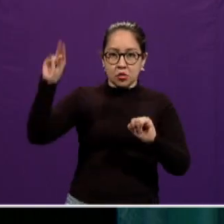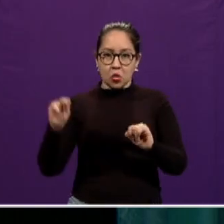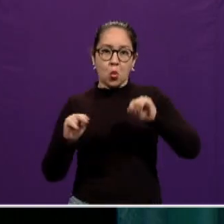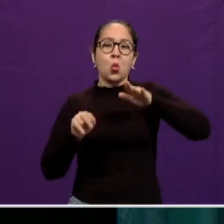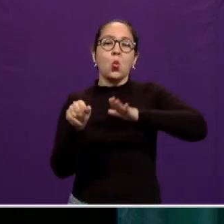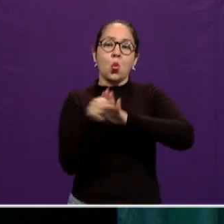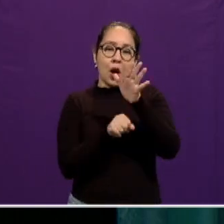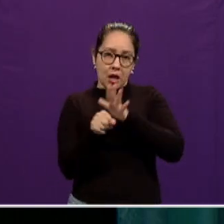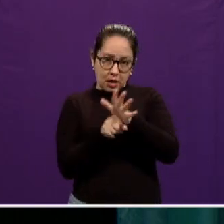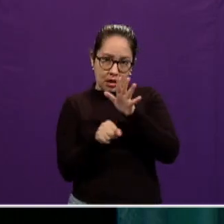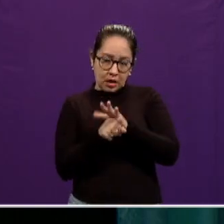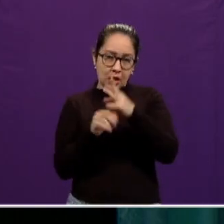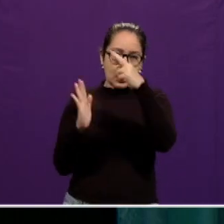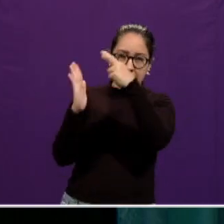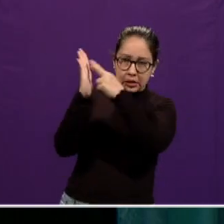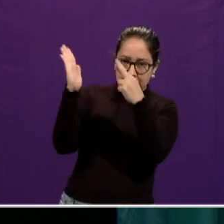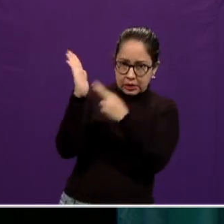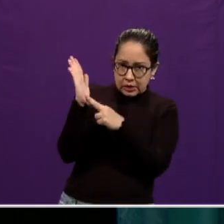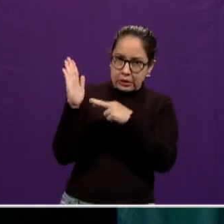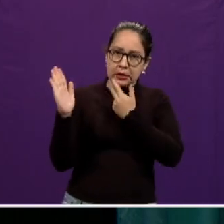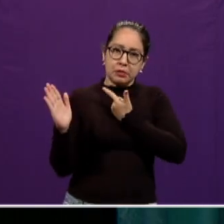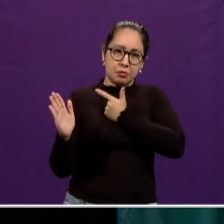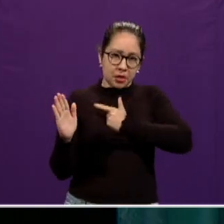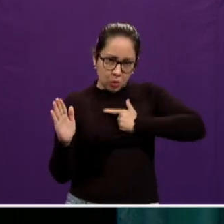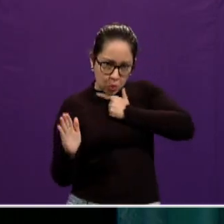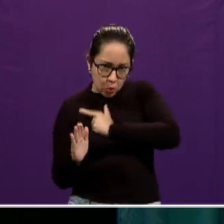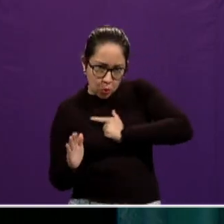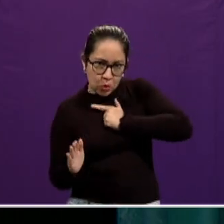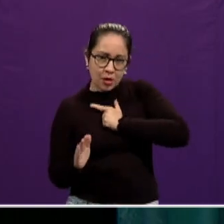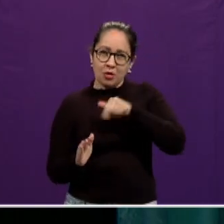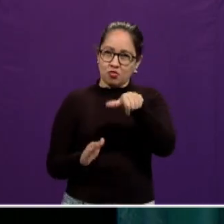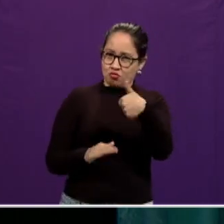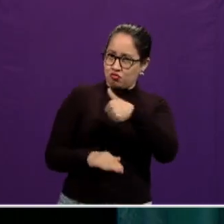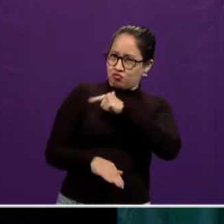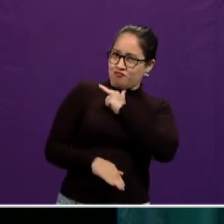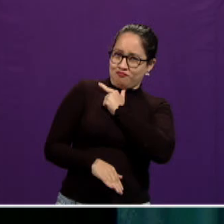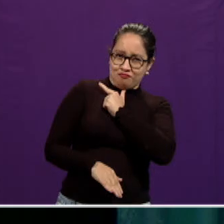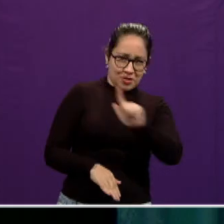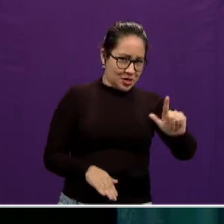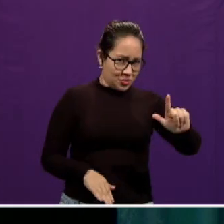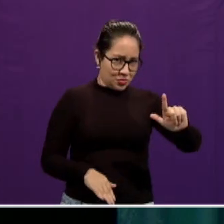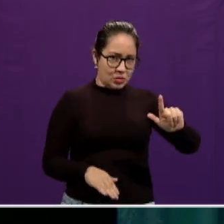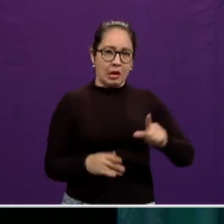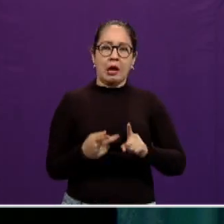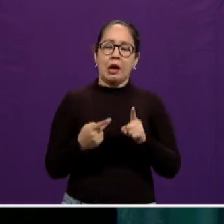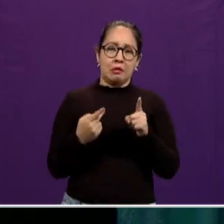tiene sus reglas, ¿no? Que si me gusta, que no me gusta, sí, etcétera, ¿no? Tenemos diferentes grados